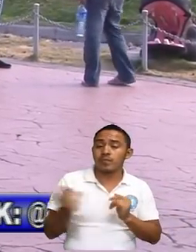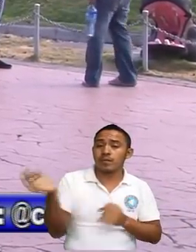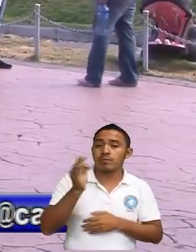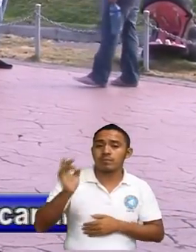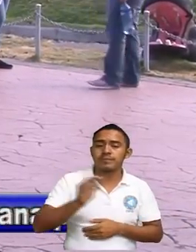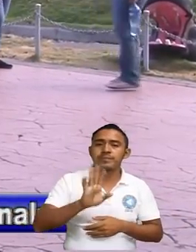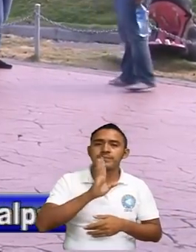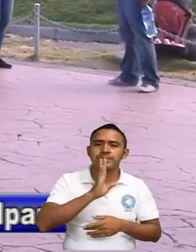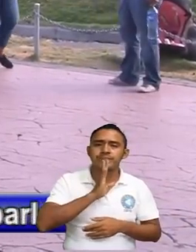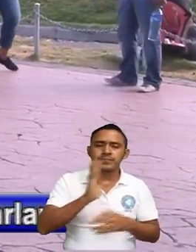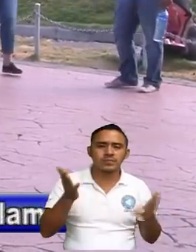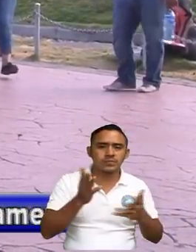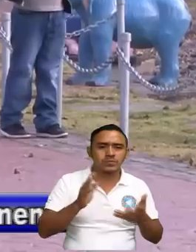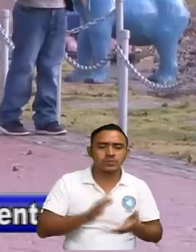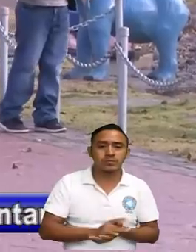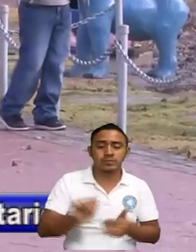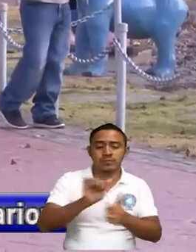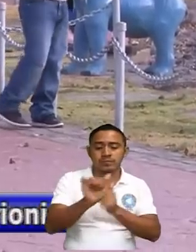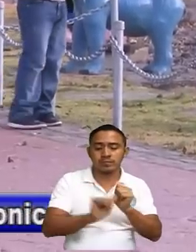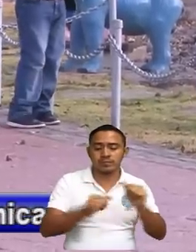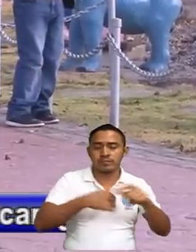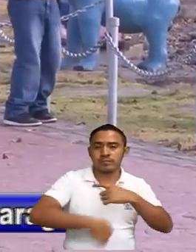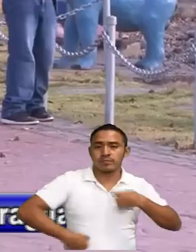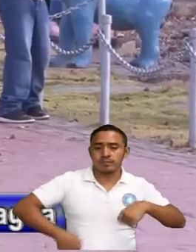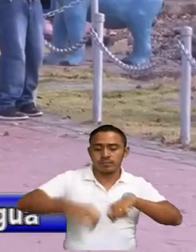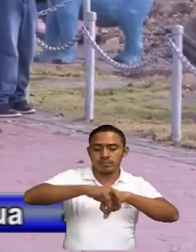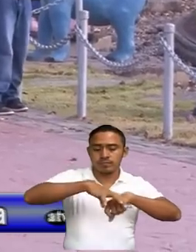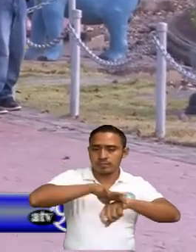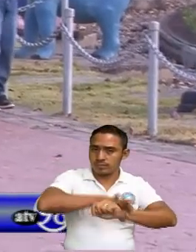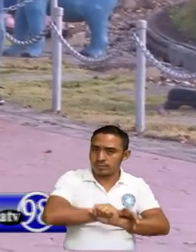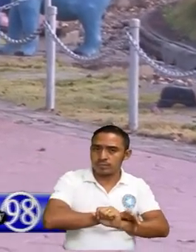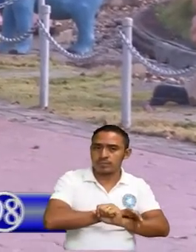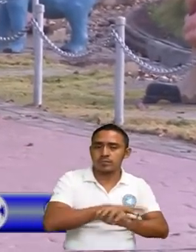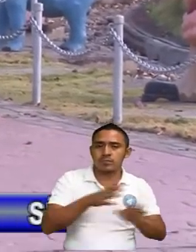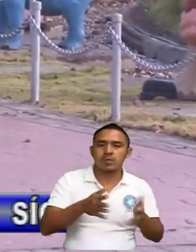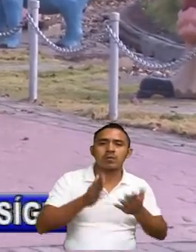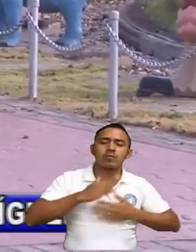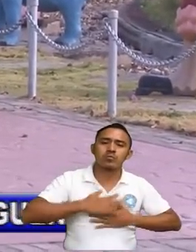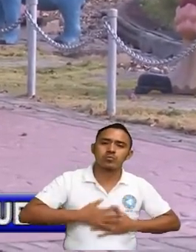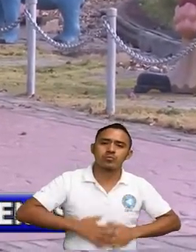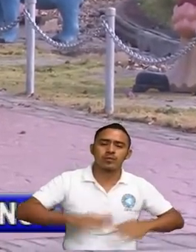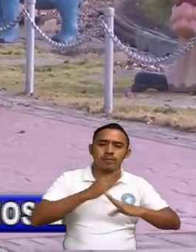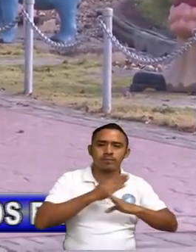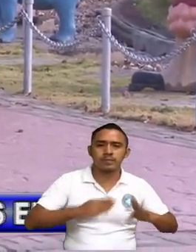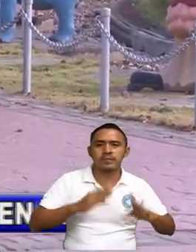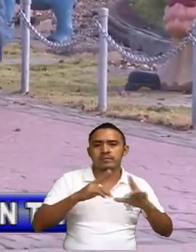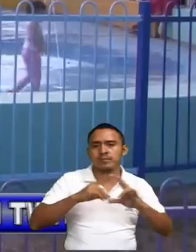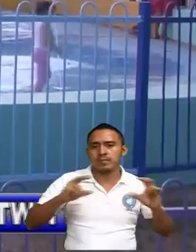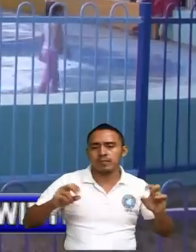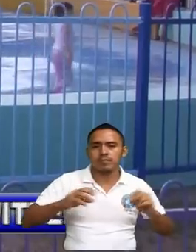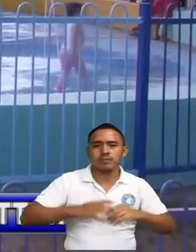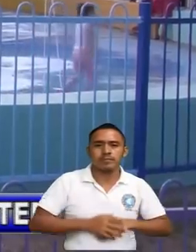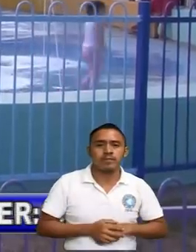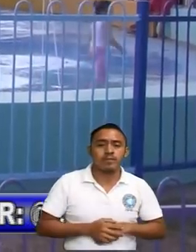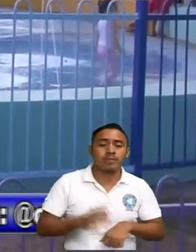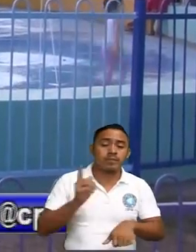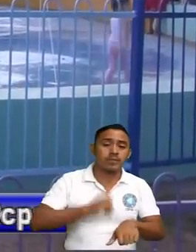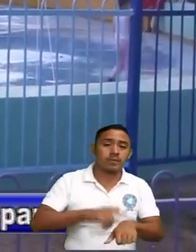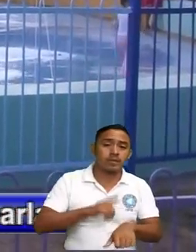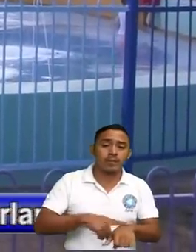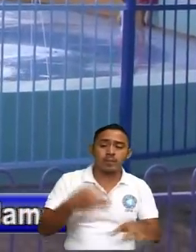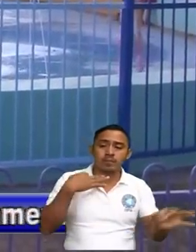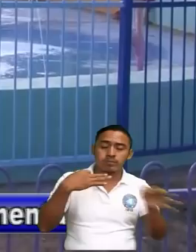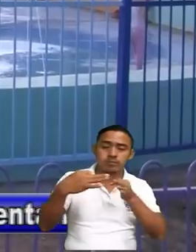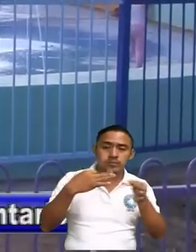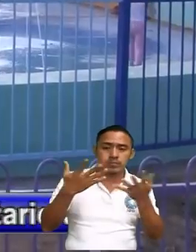referido la compañera Rosario Murillo, vicepresidenta de la República, a la calma y paz en que vive nuestro país, al tiempo que detalló las